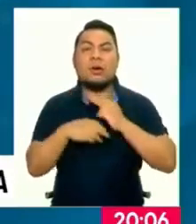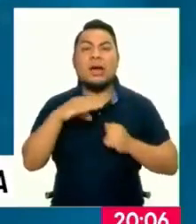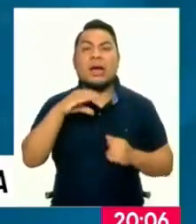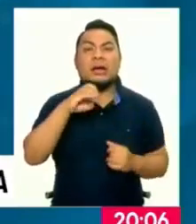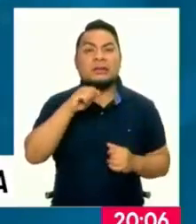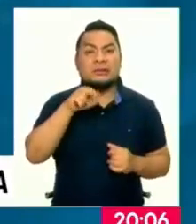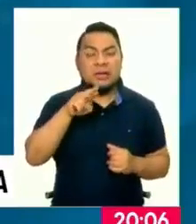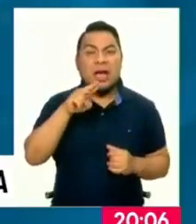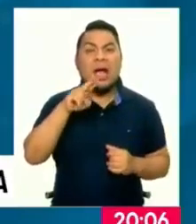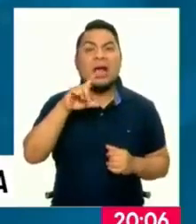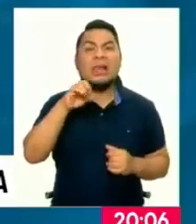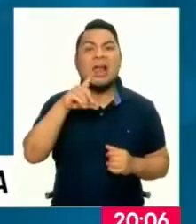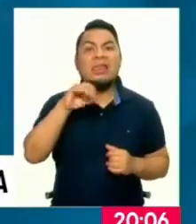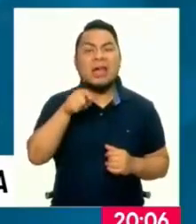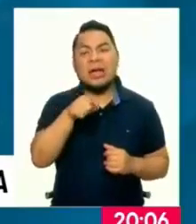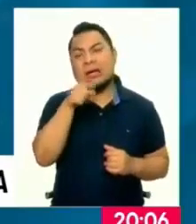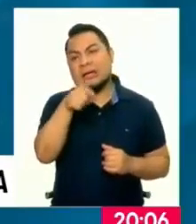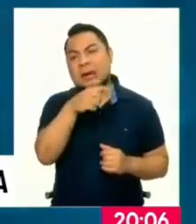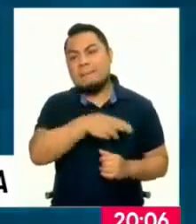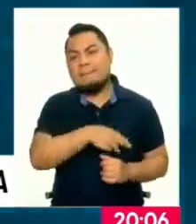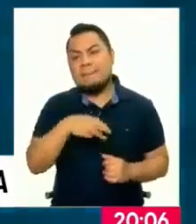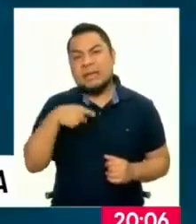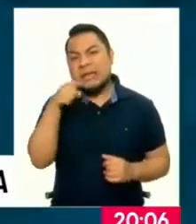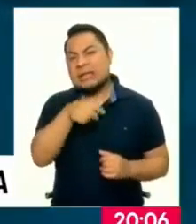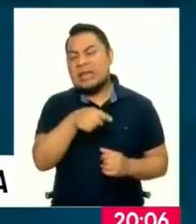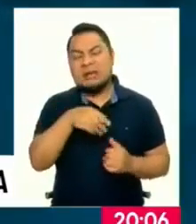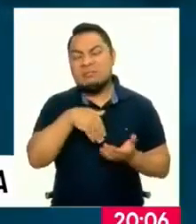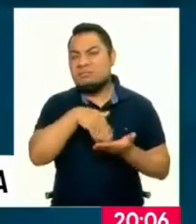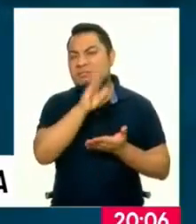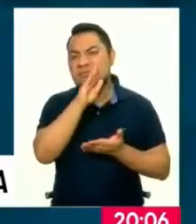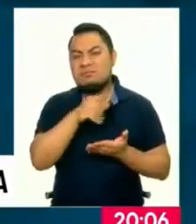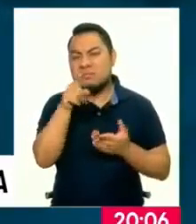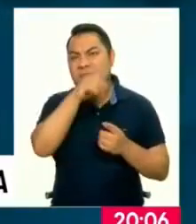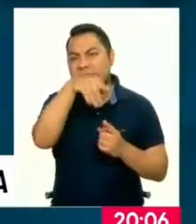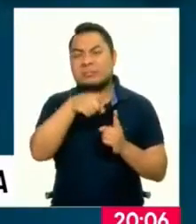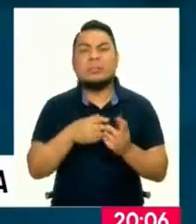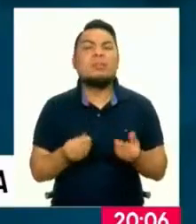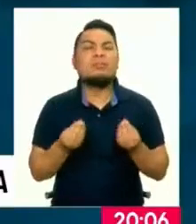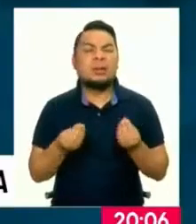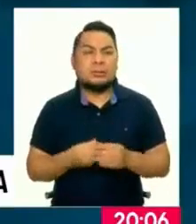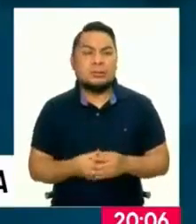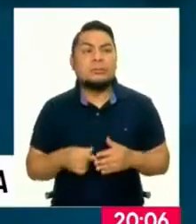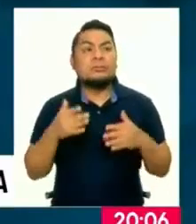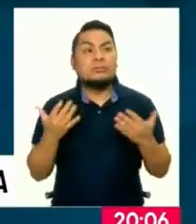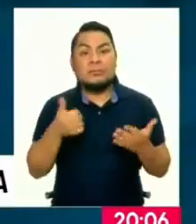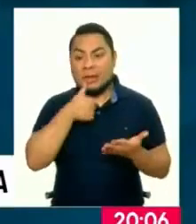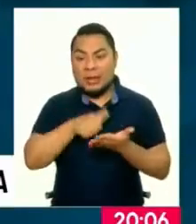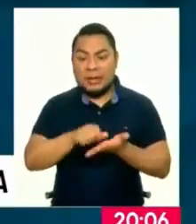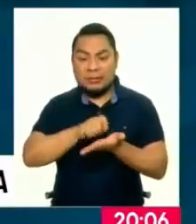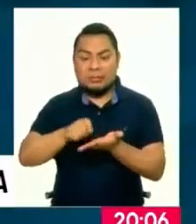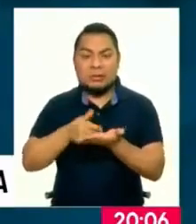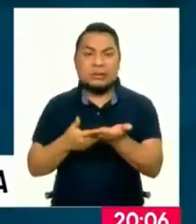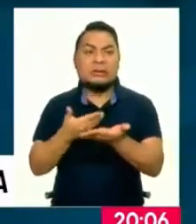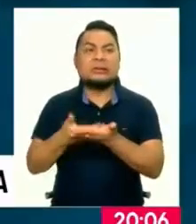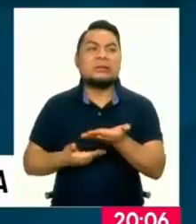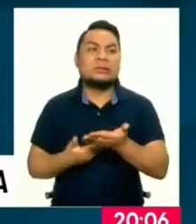César Landa. ¿Qué dice este documento o parte del documento que ya lo tenemos ya con nosotros? Por ejemplo,